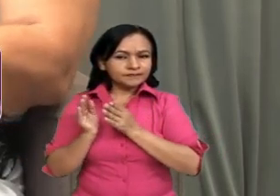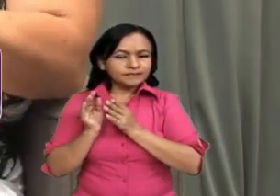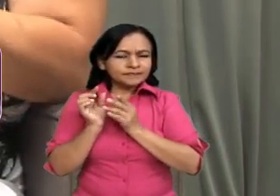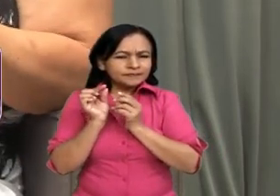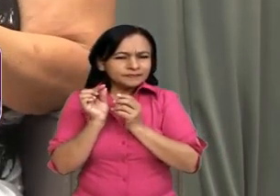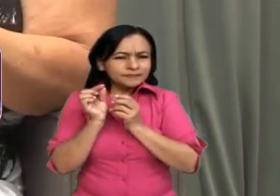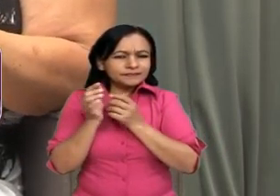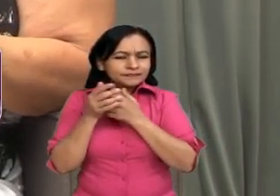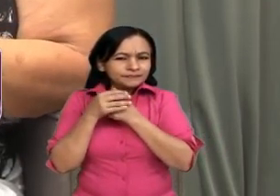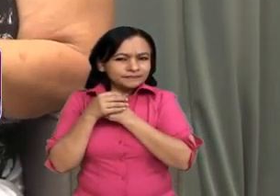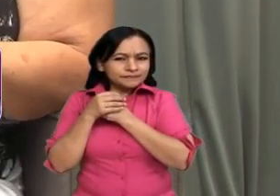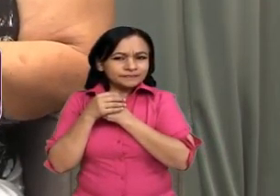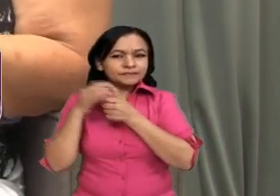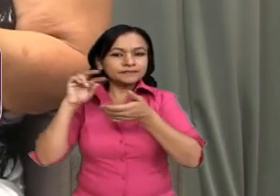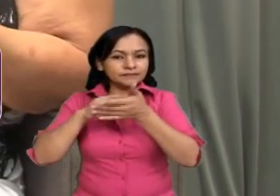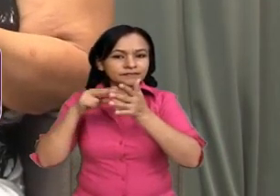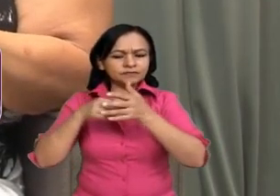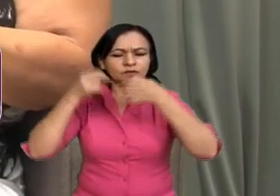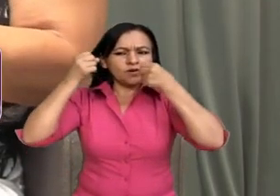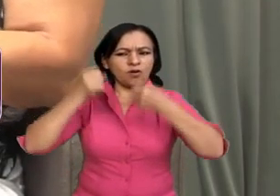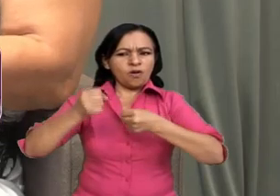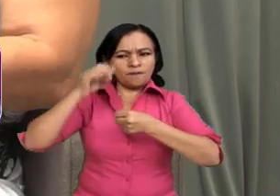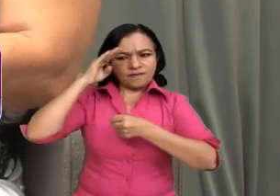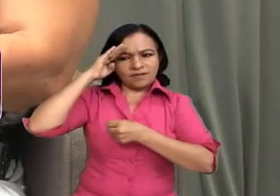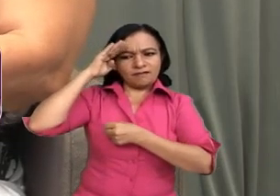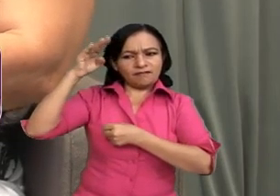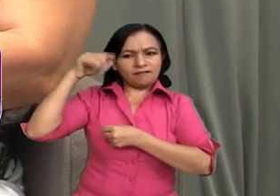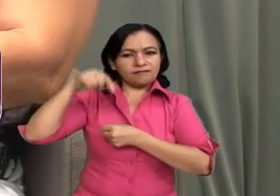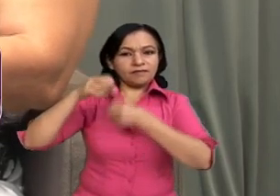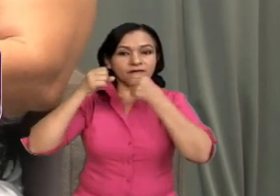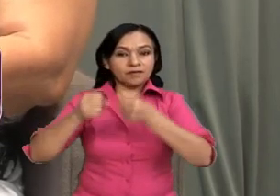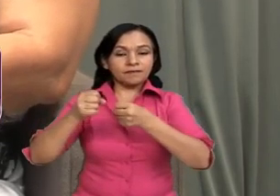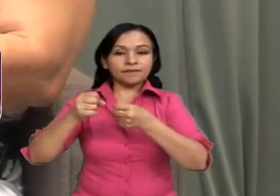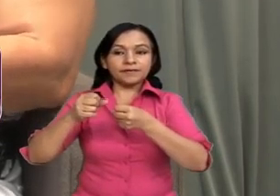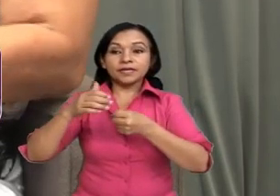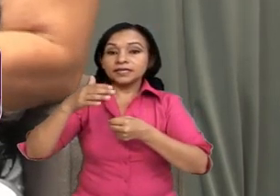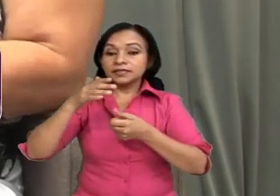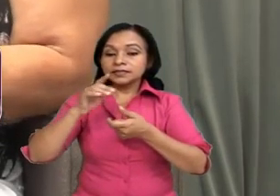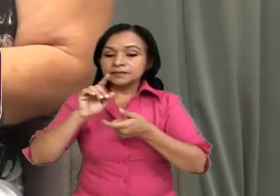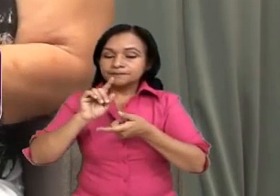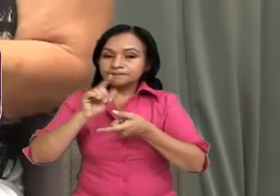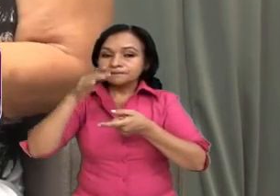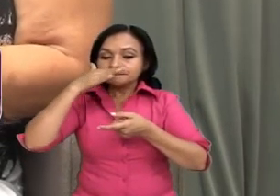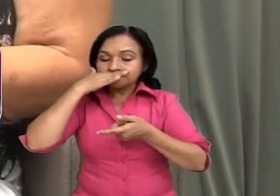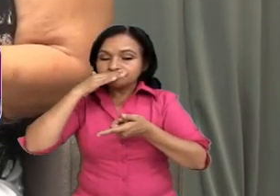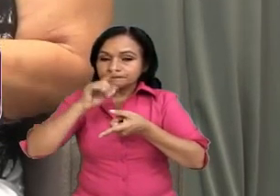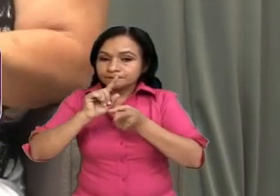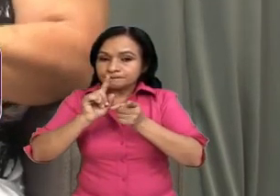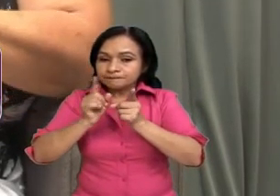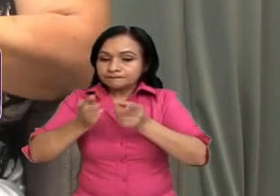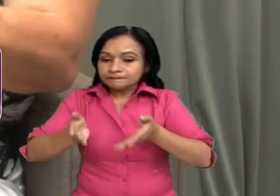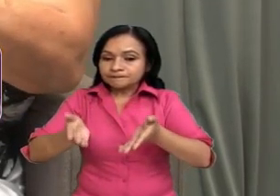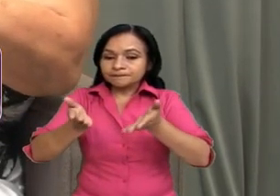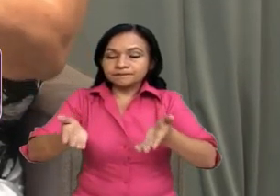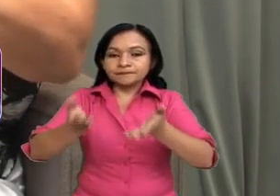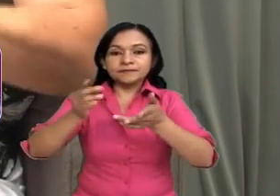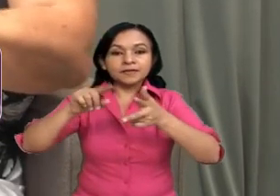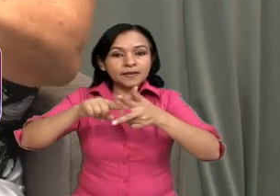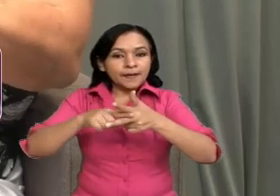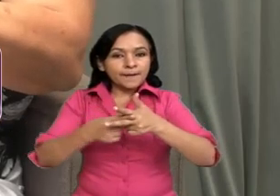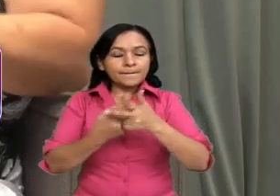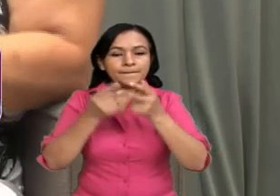atadas a ese concepto. La revolución logra empujar y ese empuje hace que comencemos